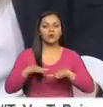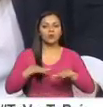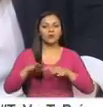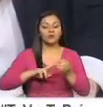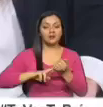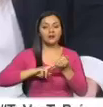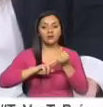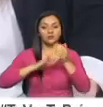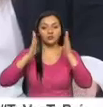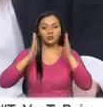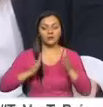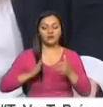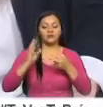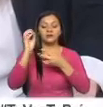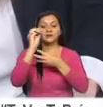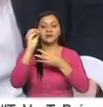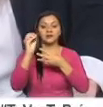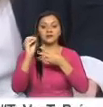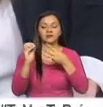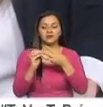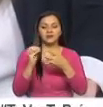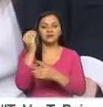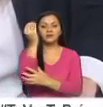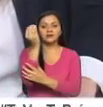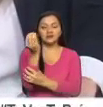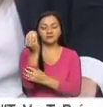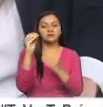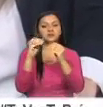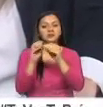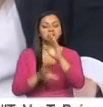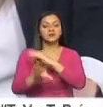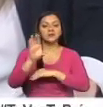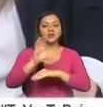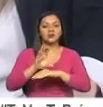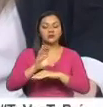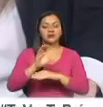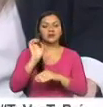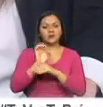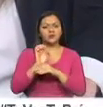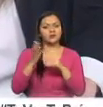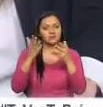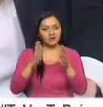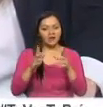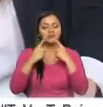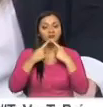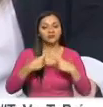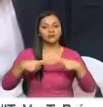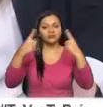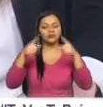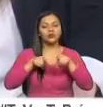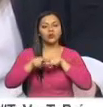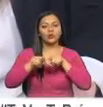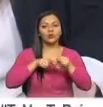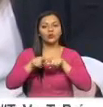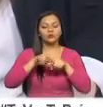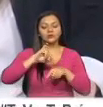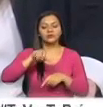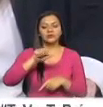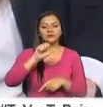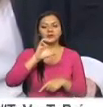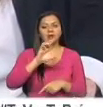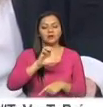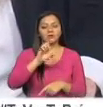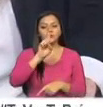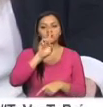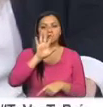Talento Humano, CENESID, CIESPAL y el Banco Central del Ecuador realizaron el lanzamiento del concurso HAC